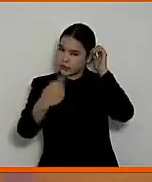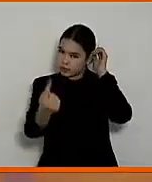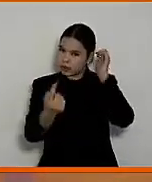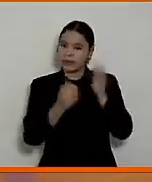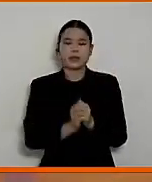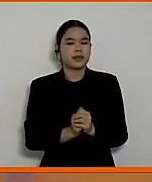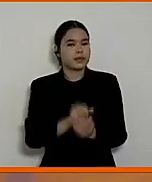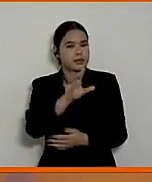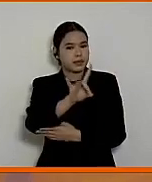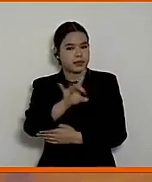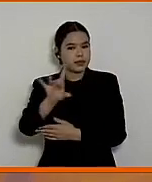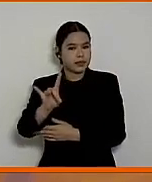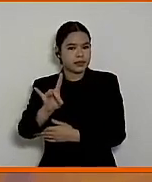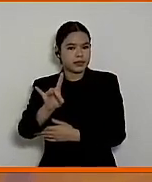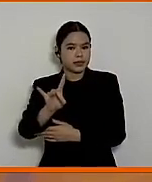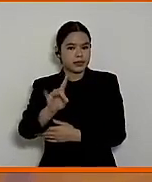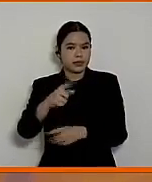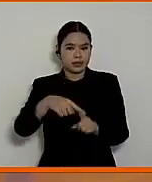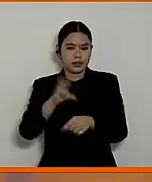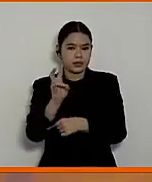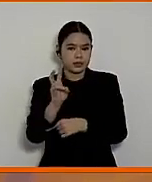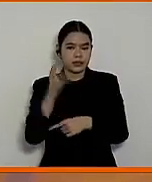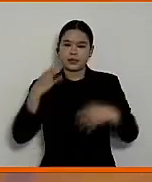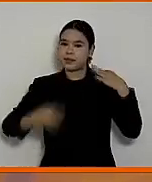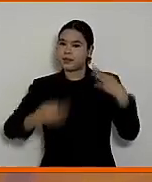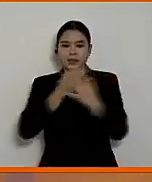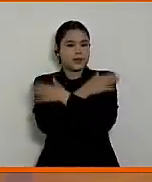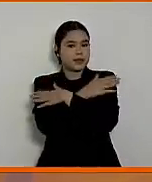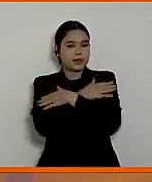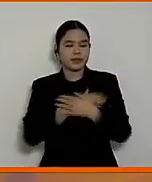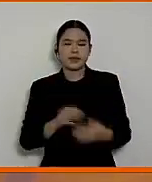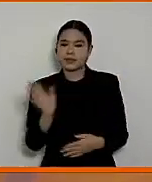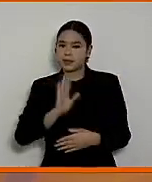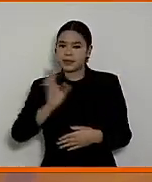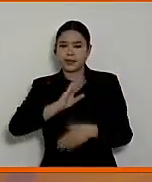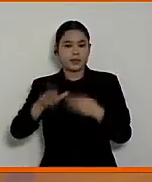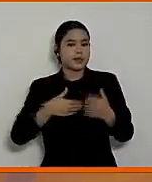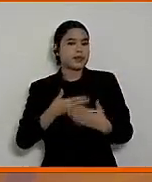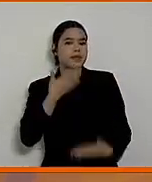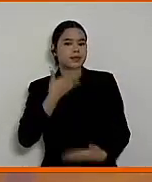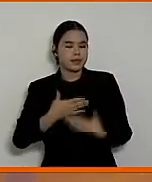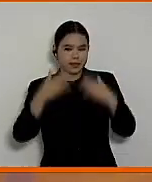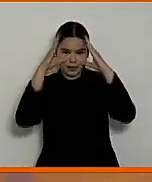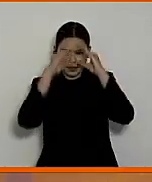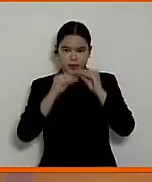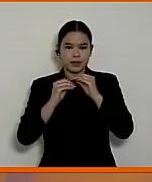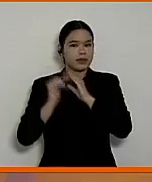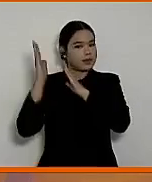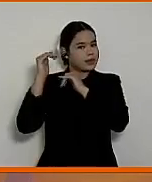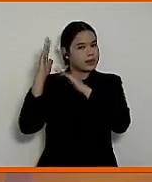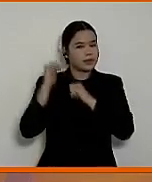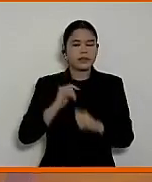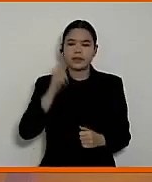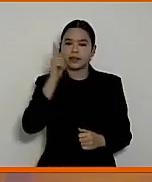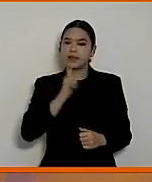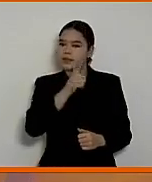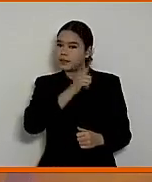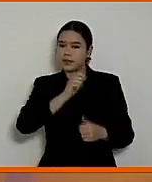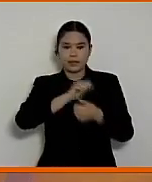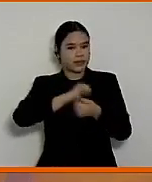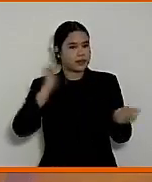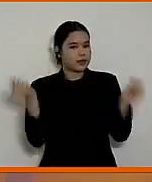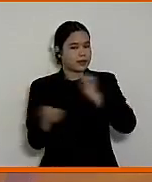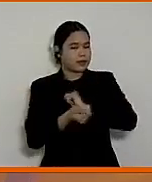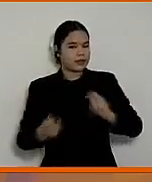1, 88 más 7. ¡Felicidades! Me despido deseándoles una linda noche, lleno de esperanza.